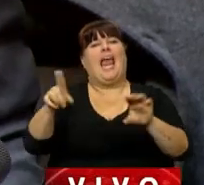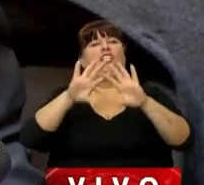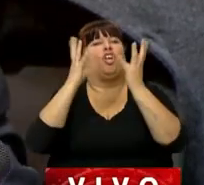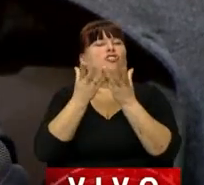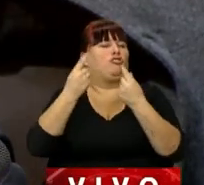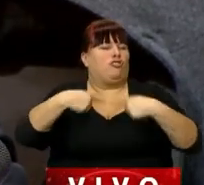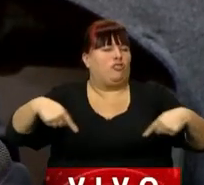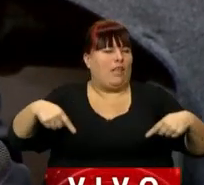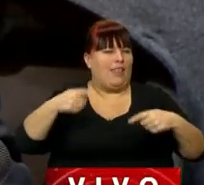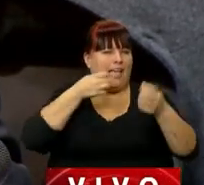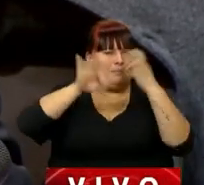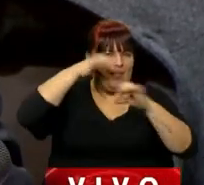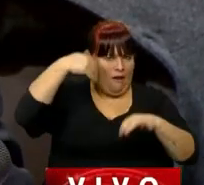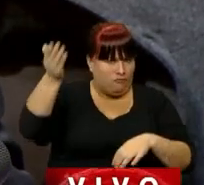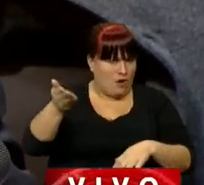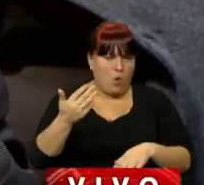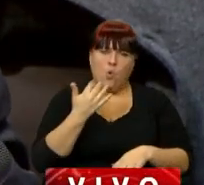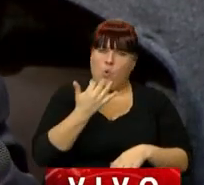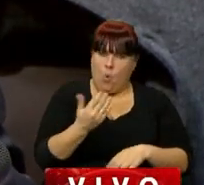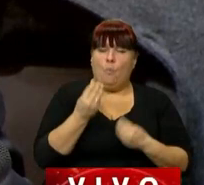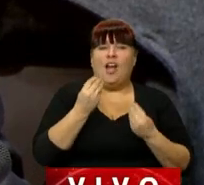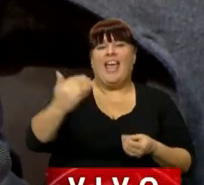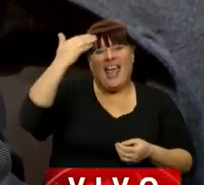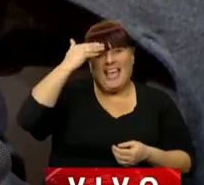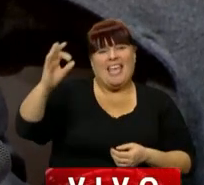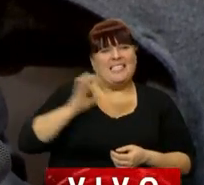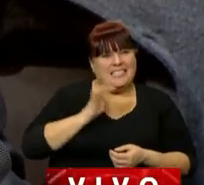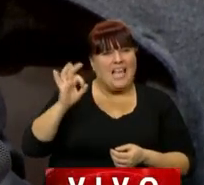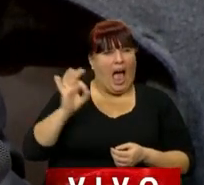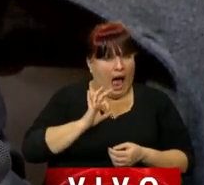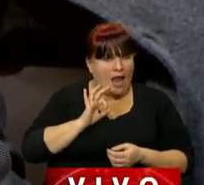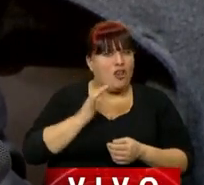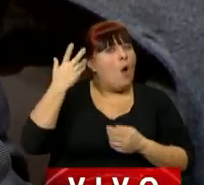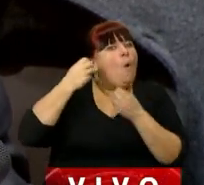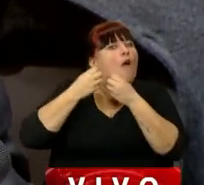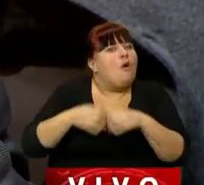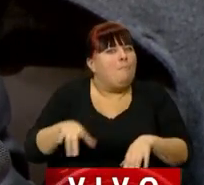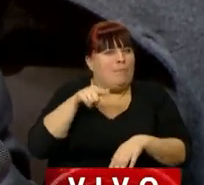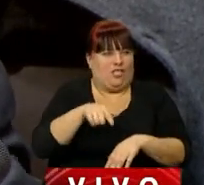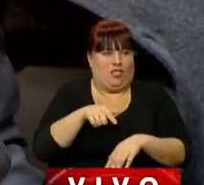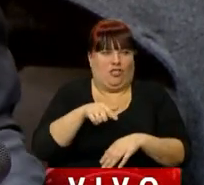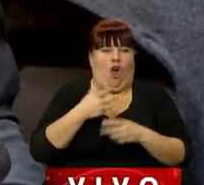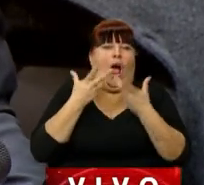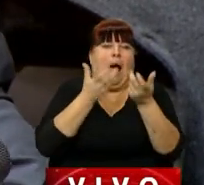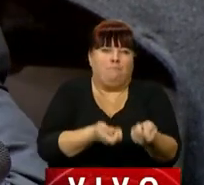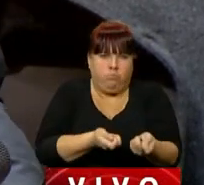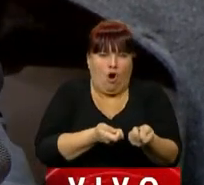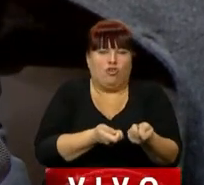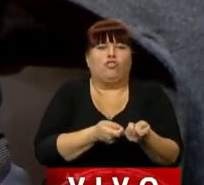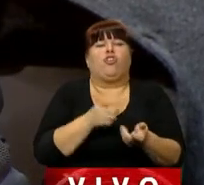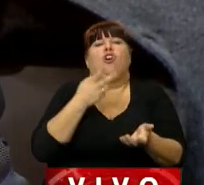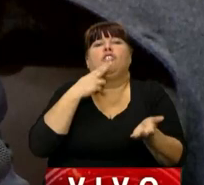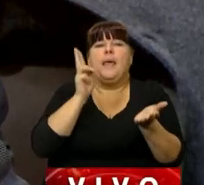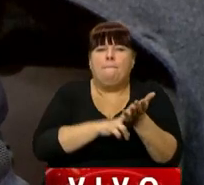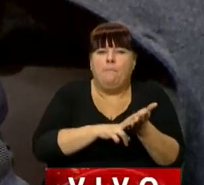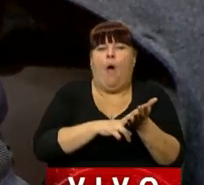nuestras exportaciones. Algo realmente espectacular luego de 15 años que comenzara este apoyo a través de